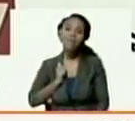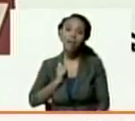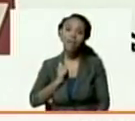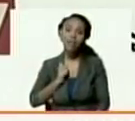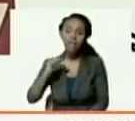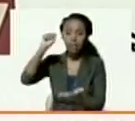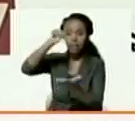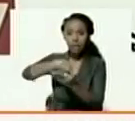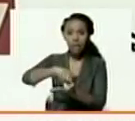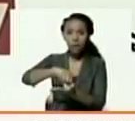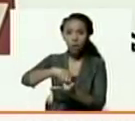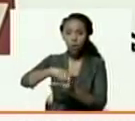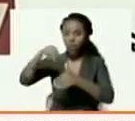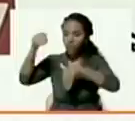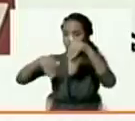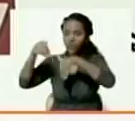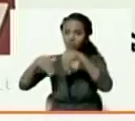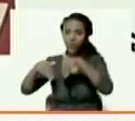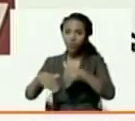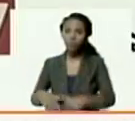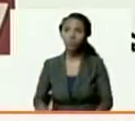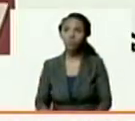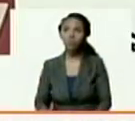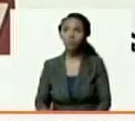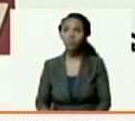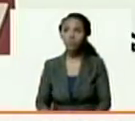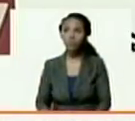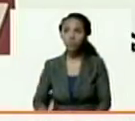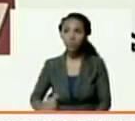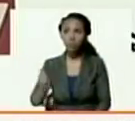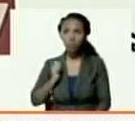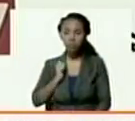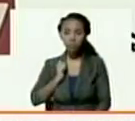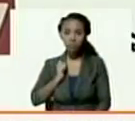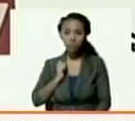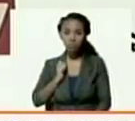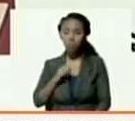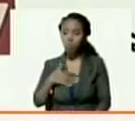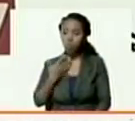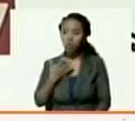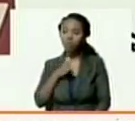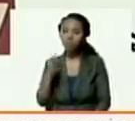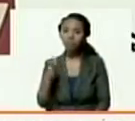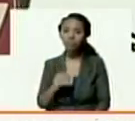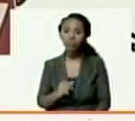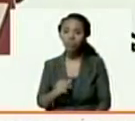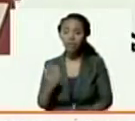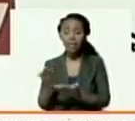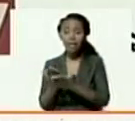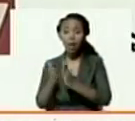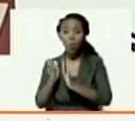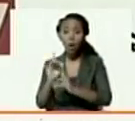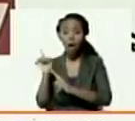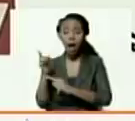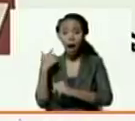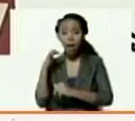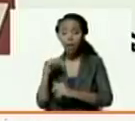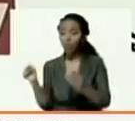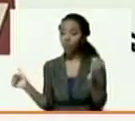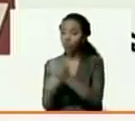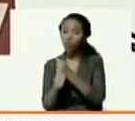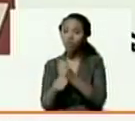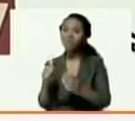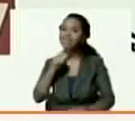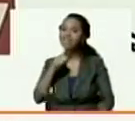en cualquier centro de votación, en escuela Rafael María Baral, y dentro de la escuela Rafael María Baral encuentro